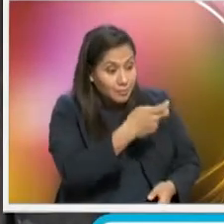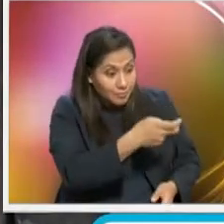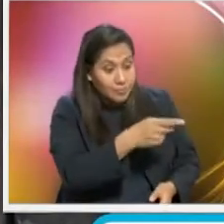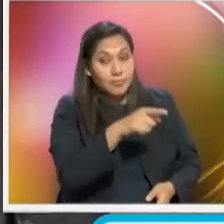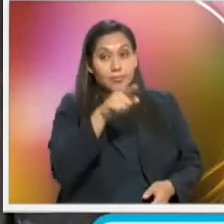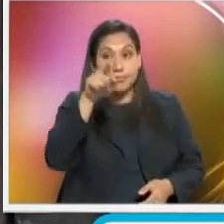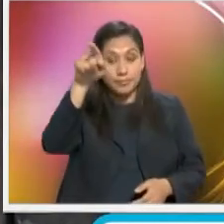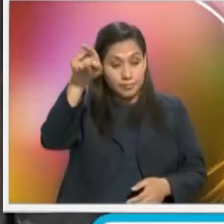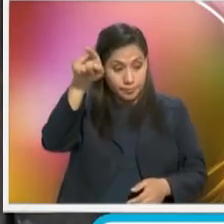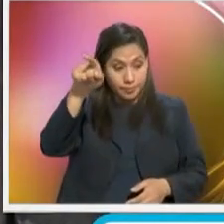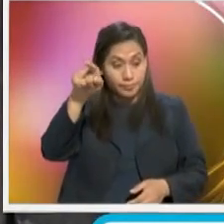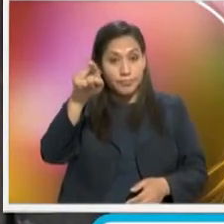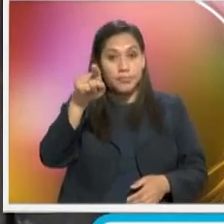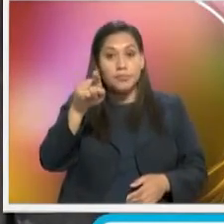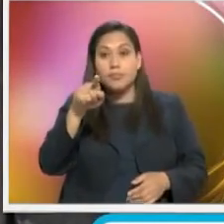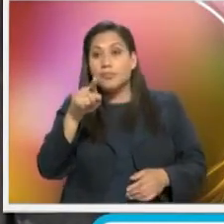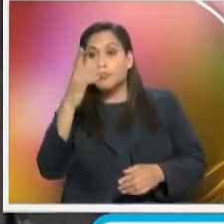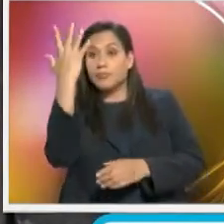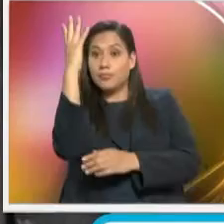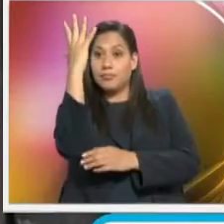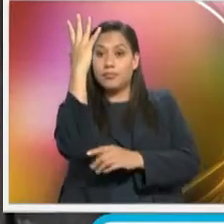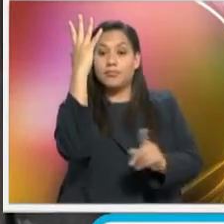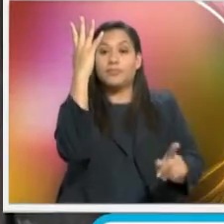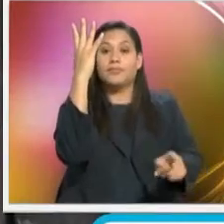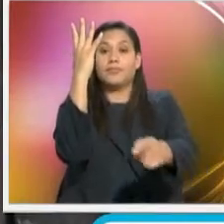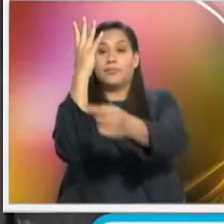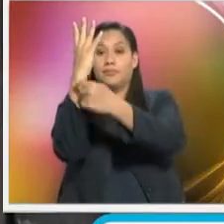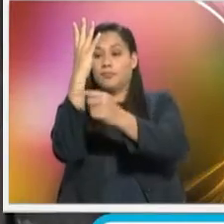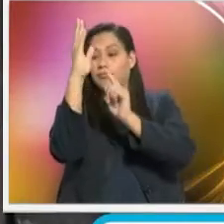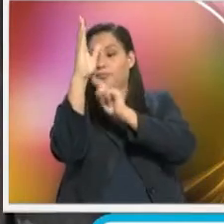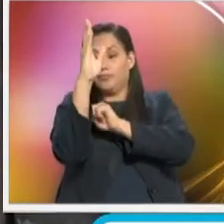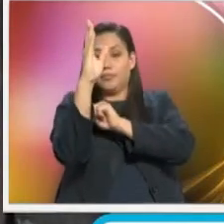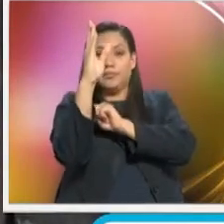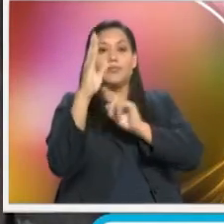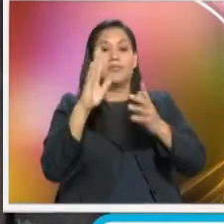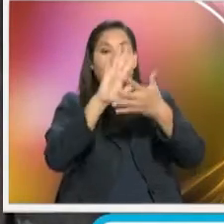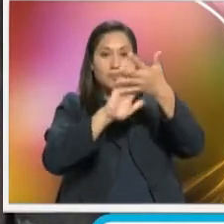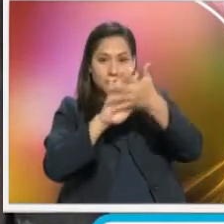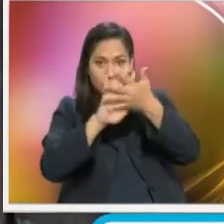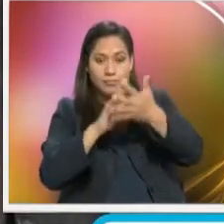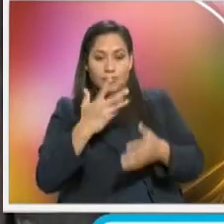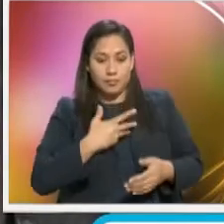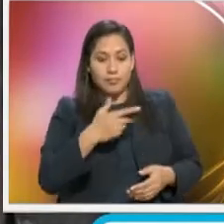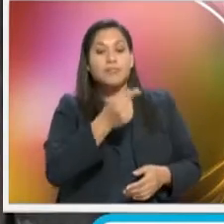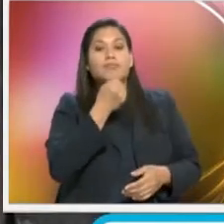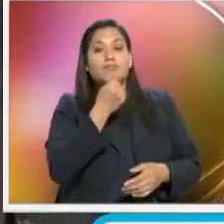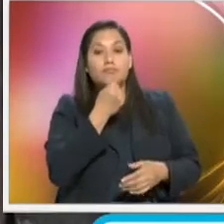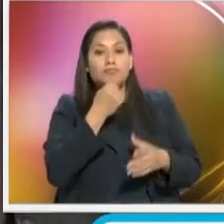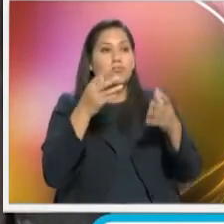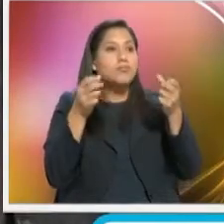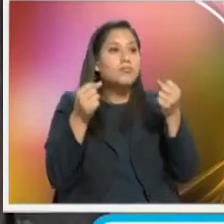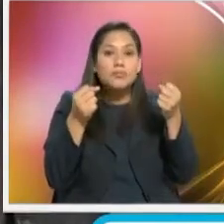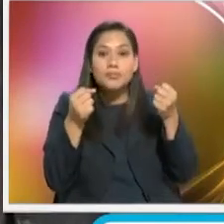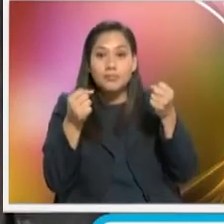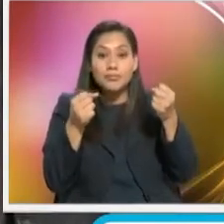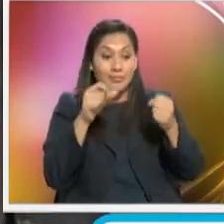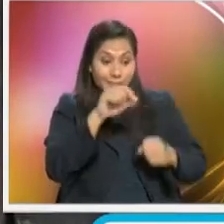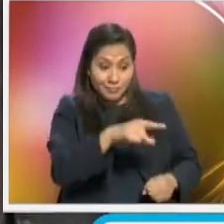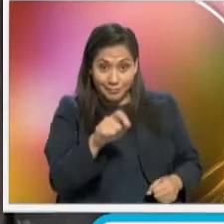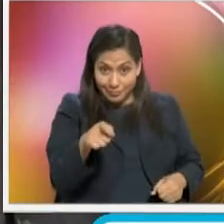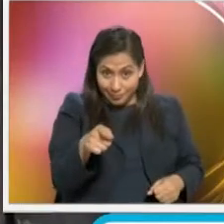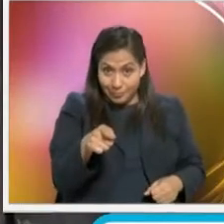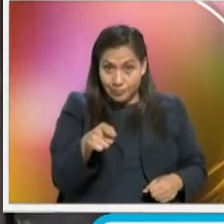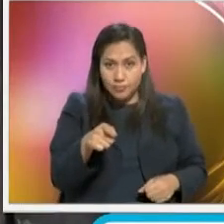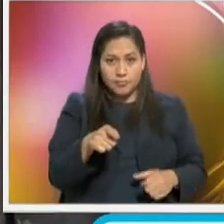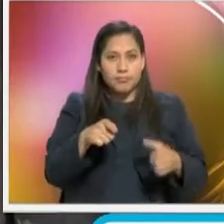llave vas a ir atrás del agüehuete, ahí están las jaulas donde tienen encerrados a los niños, y con esta misma llave